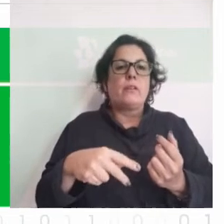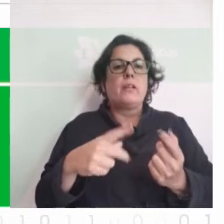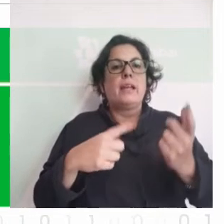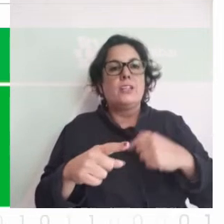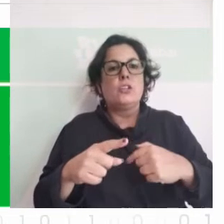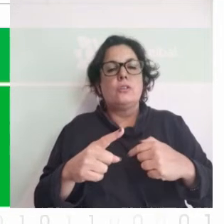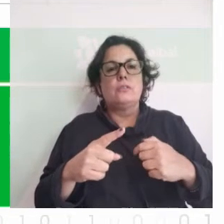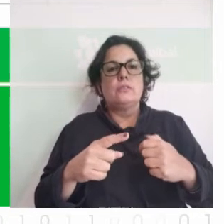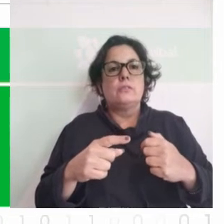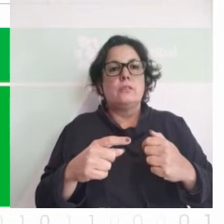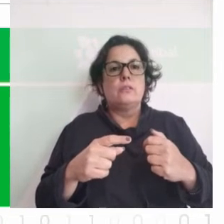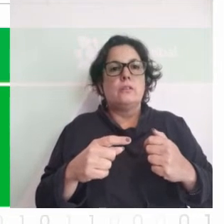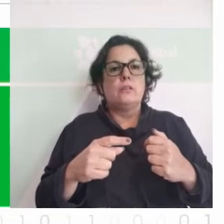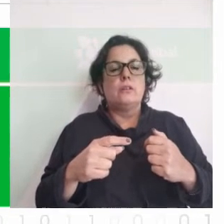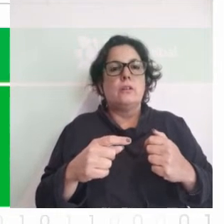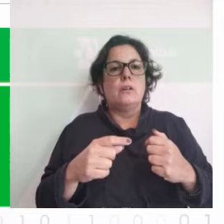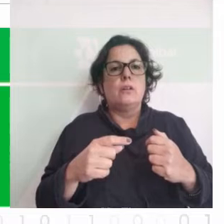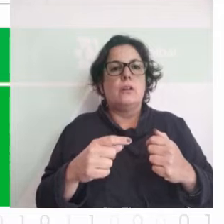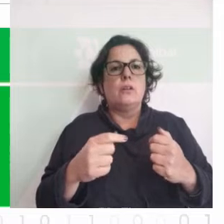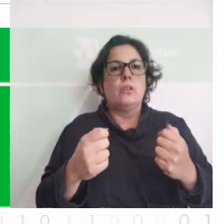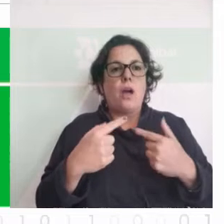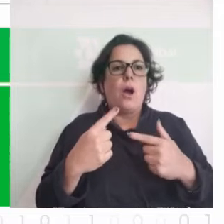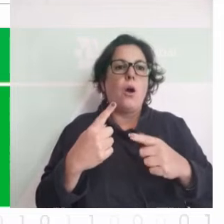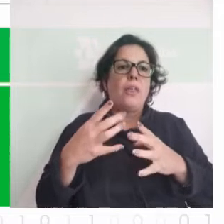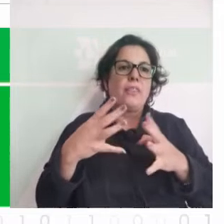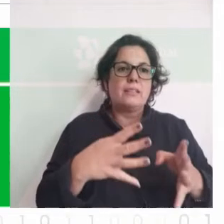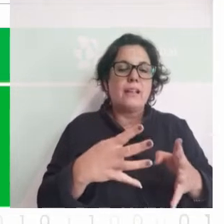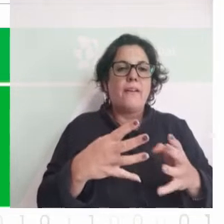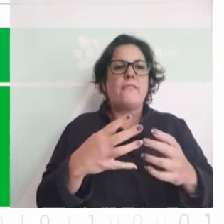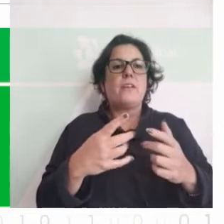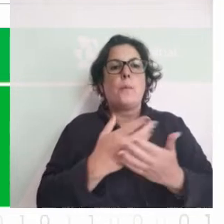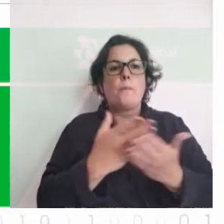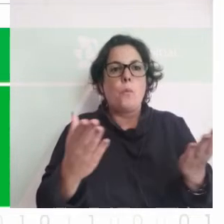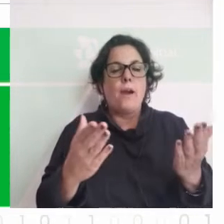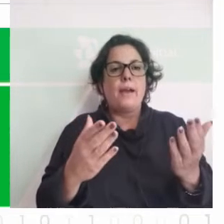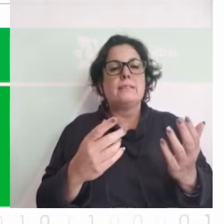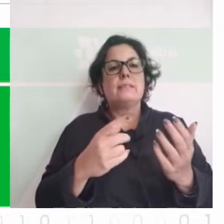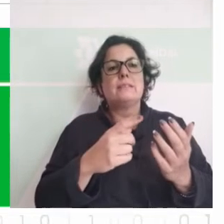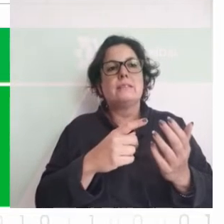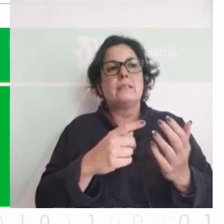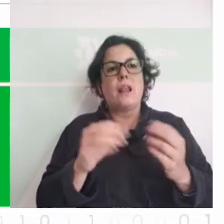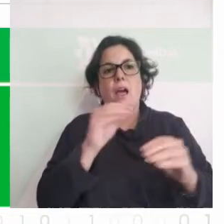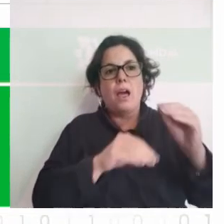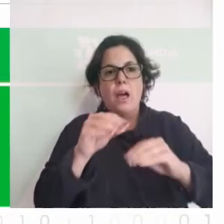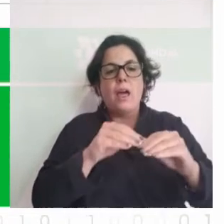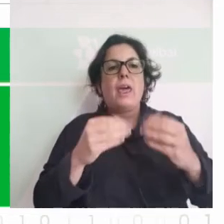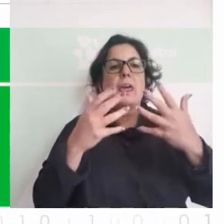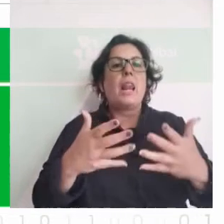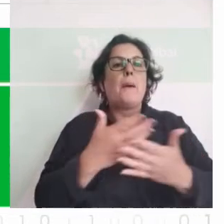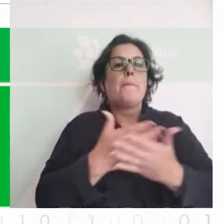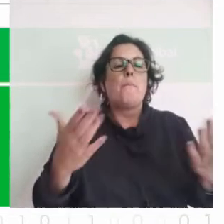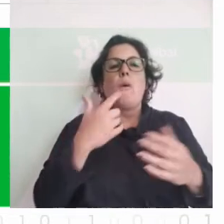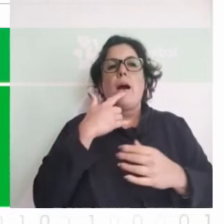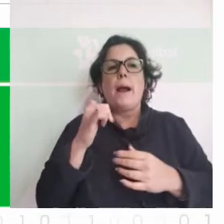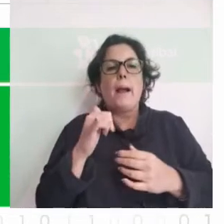generó como un desafío a la construcción de la muestra, y les queríamos mostrar unos ejemplos de cómo